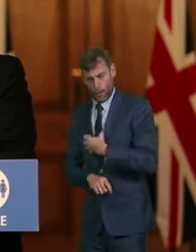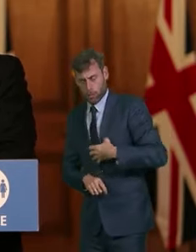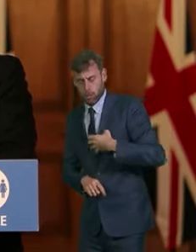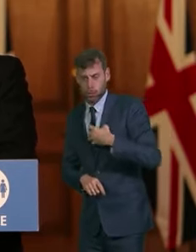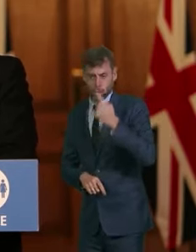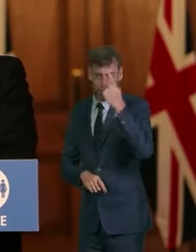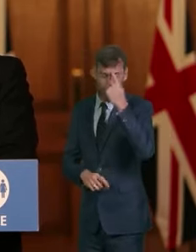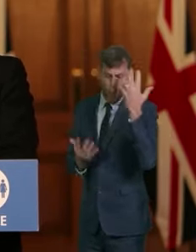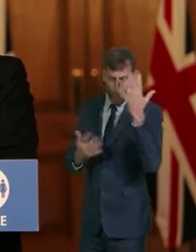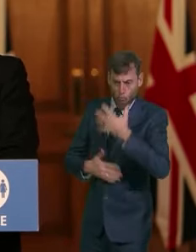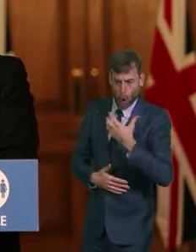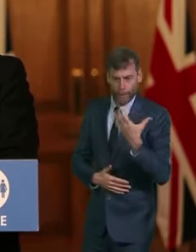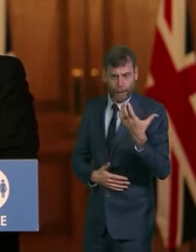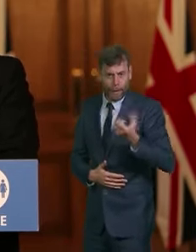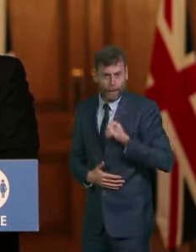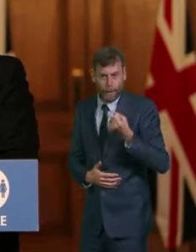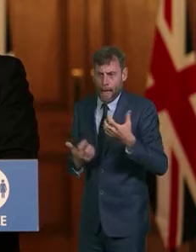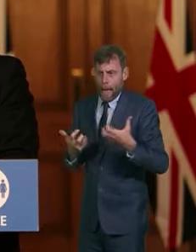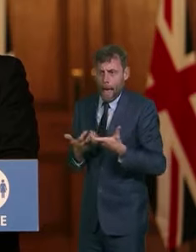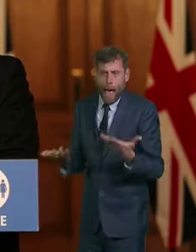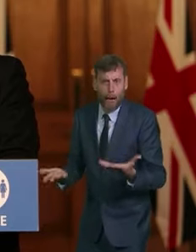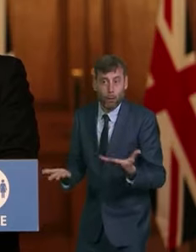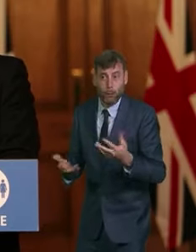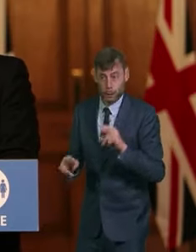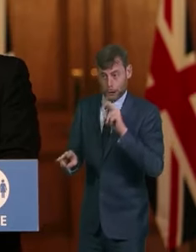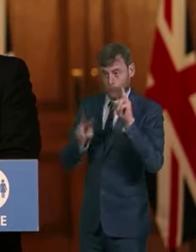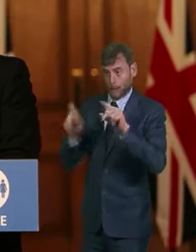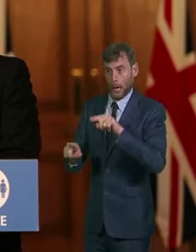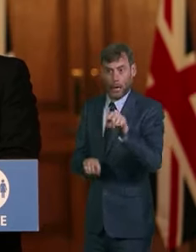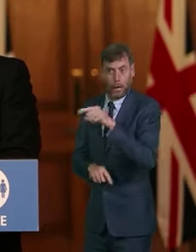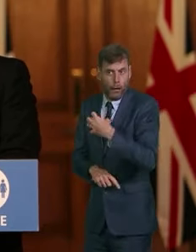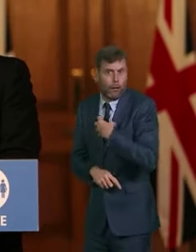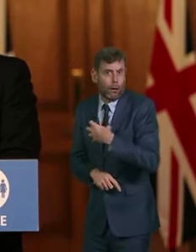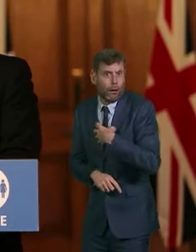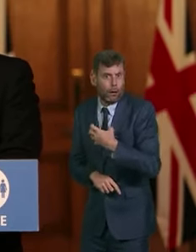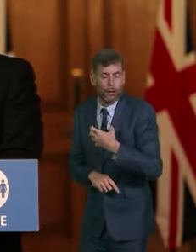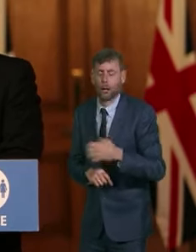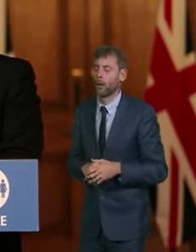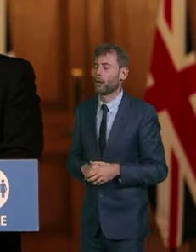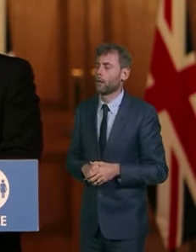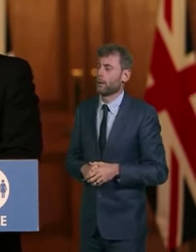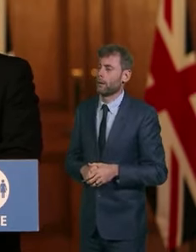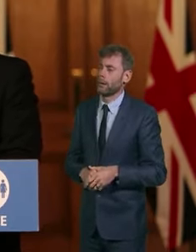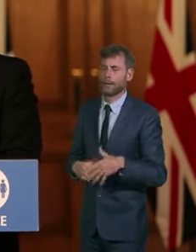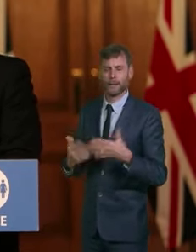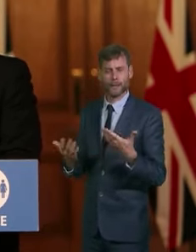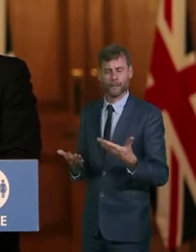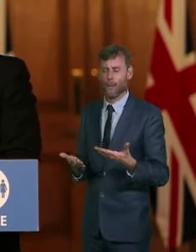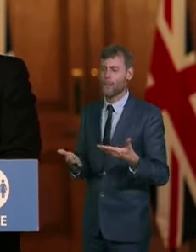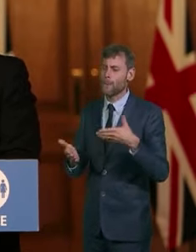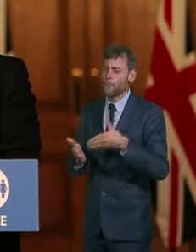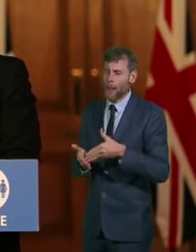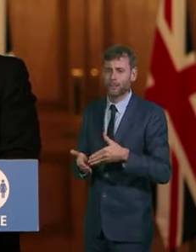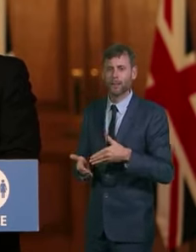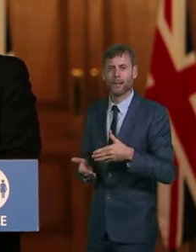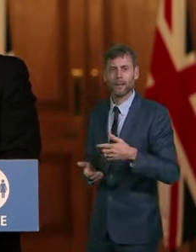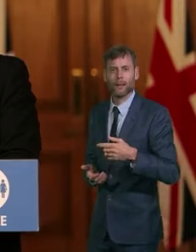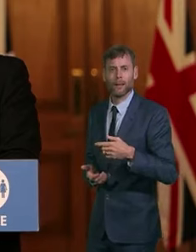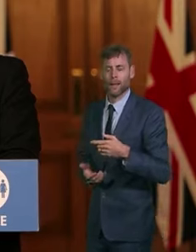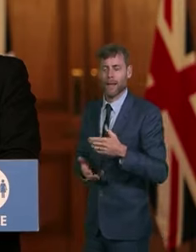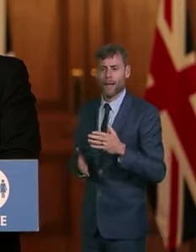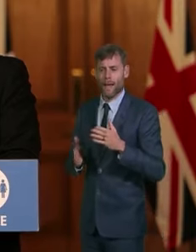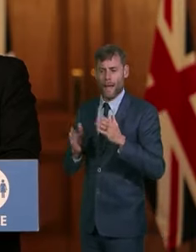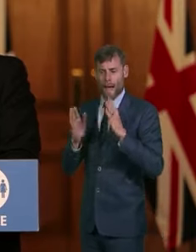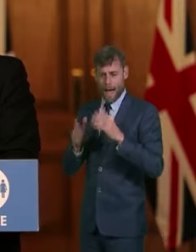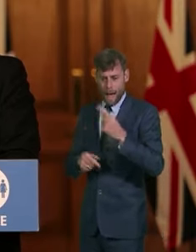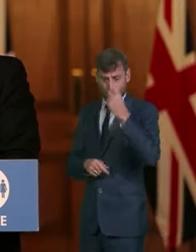el costo económico. No cuando se sugiere que podríamos tener que realizar el mismo bloqueo